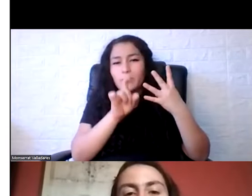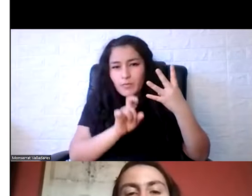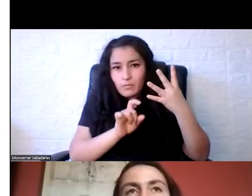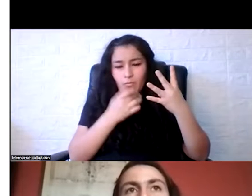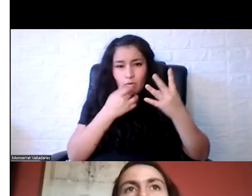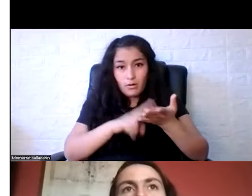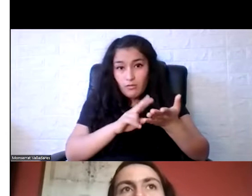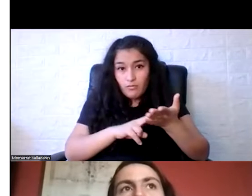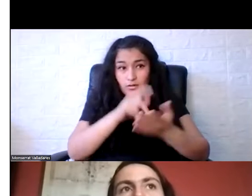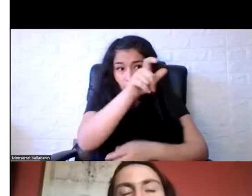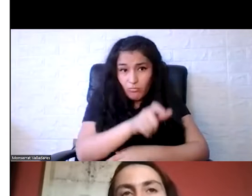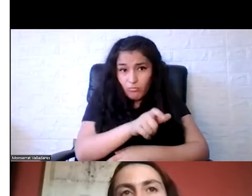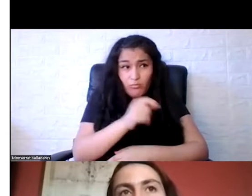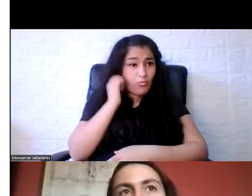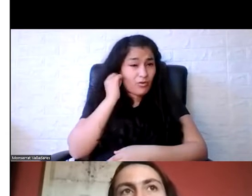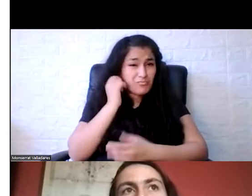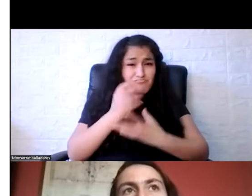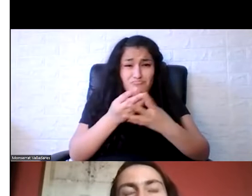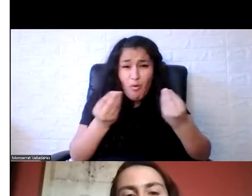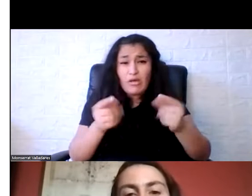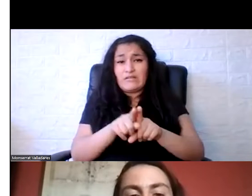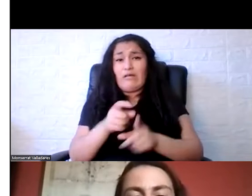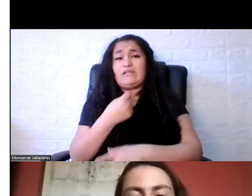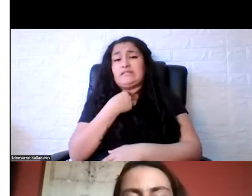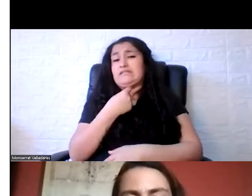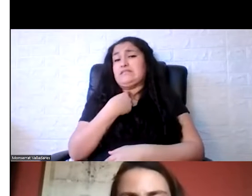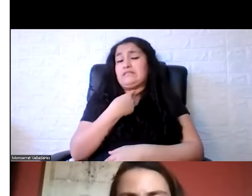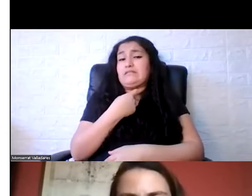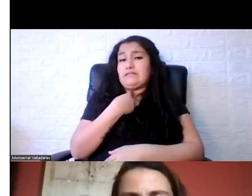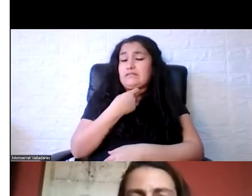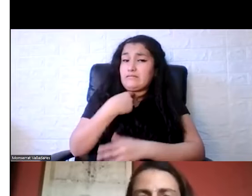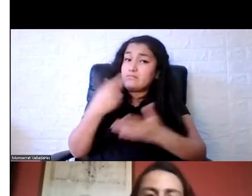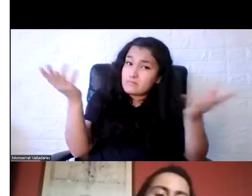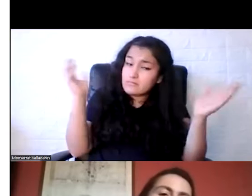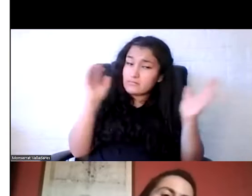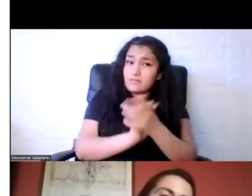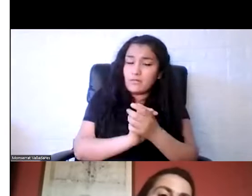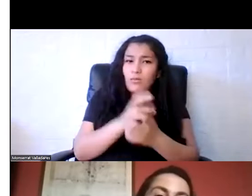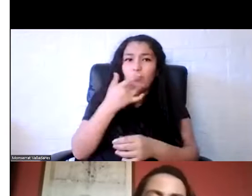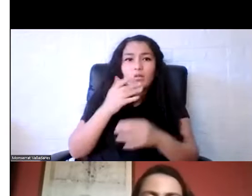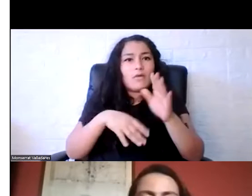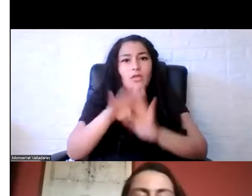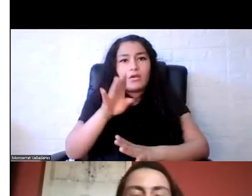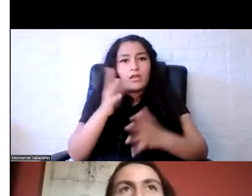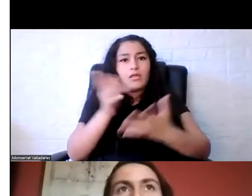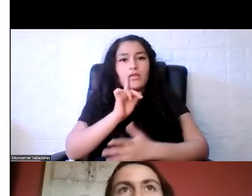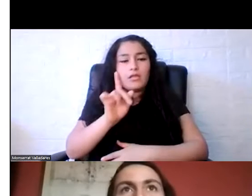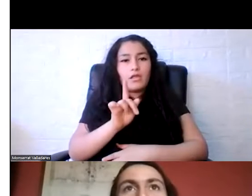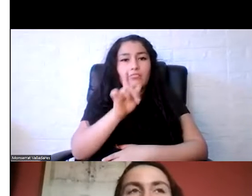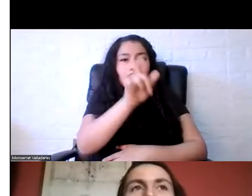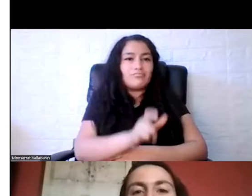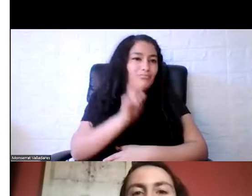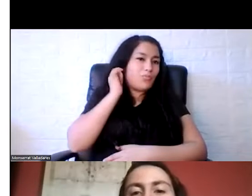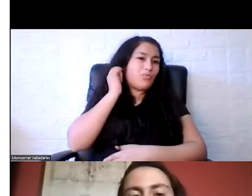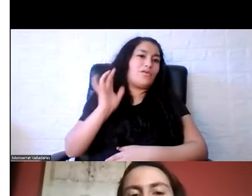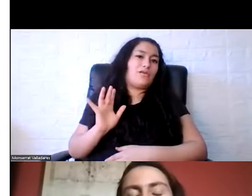sienten amenazadas, y muchas de las entrevistadas han participado casi siempre con mujeres, no